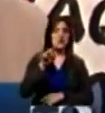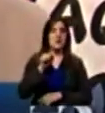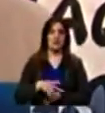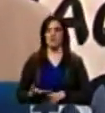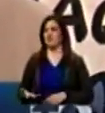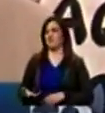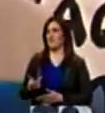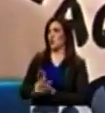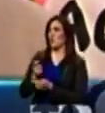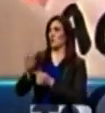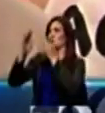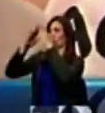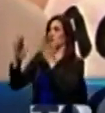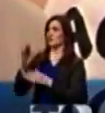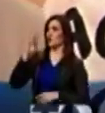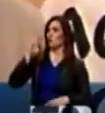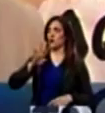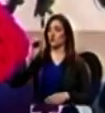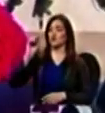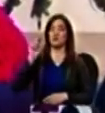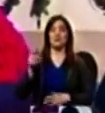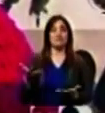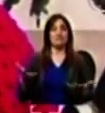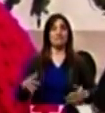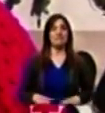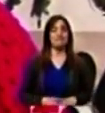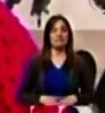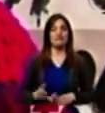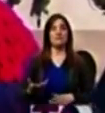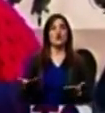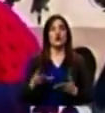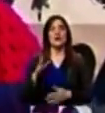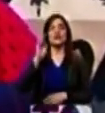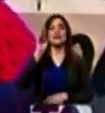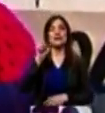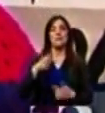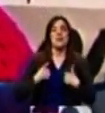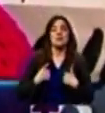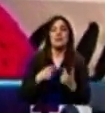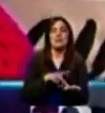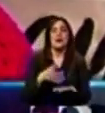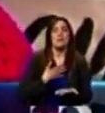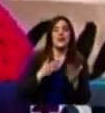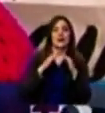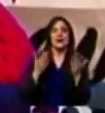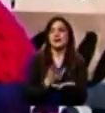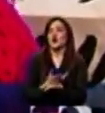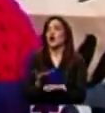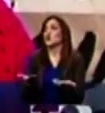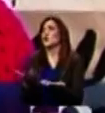Chillos, más o menos una casa está costando 400 mil. ¿Dónde compro? Con 7 mil. Dese cuenta usted lo que es